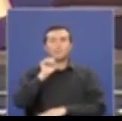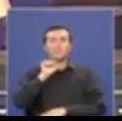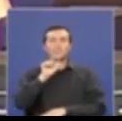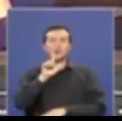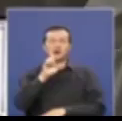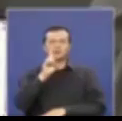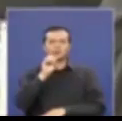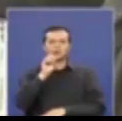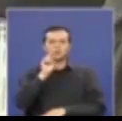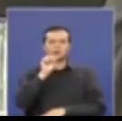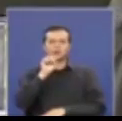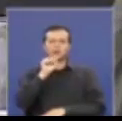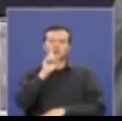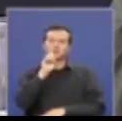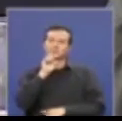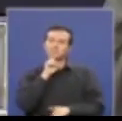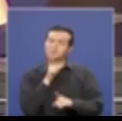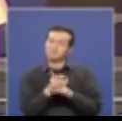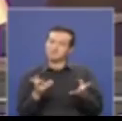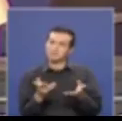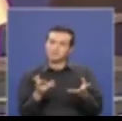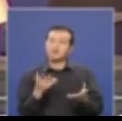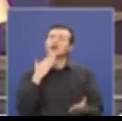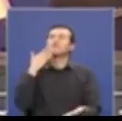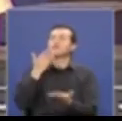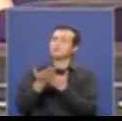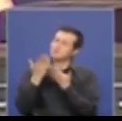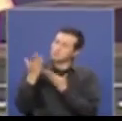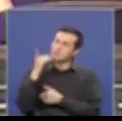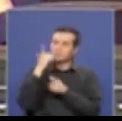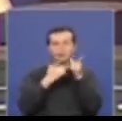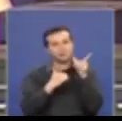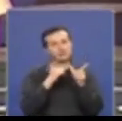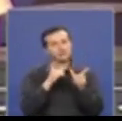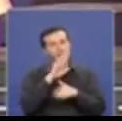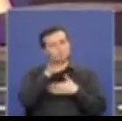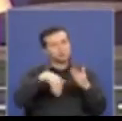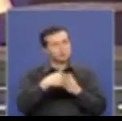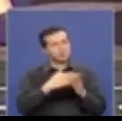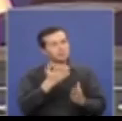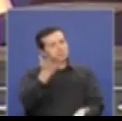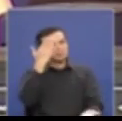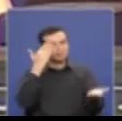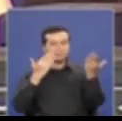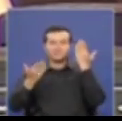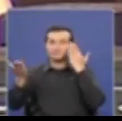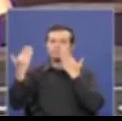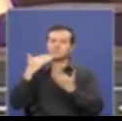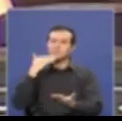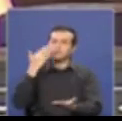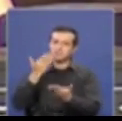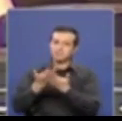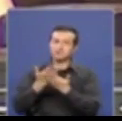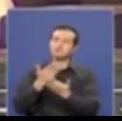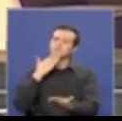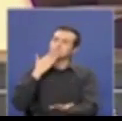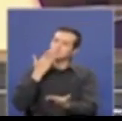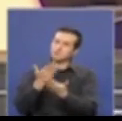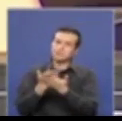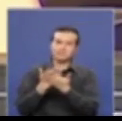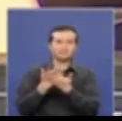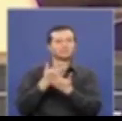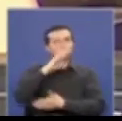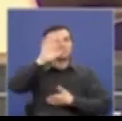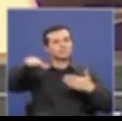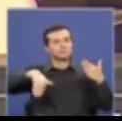Presi? Serrucho, pues. Nada, Presi, gracias a usted, la gente me sigue, pero gracias por visibilizar al Quichua, presidente. Mil gracias. No, el